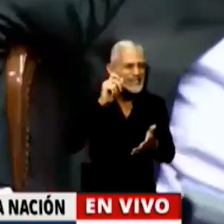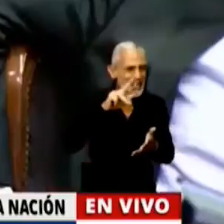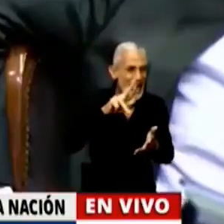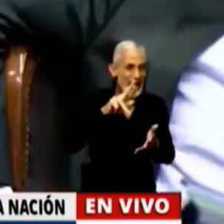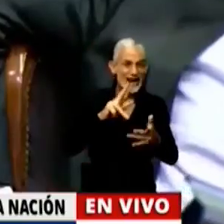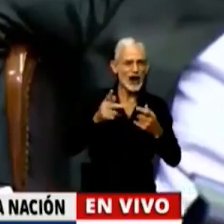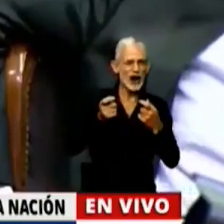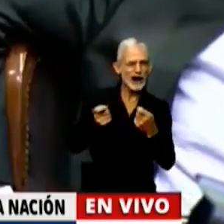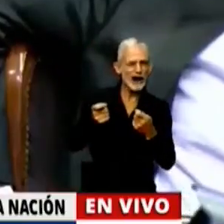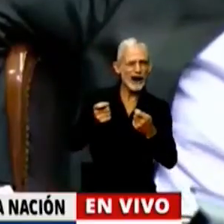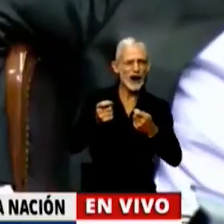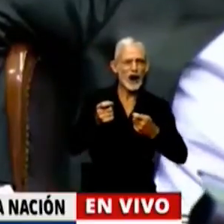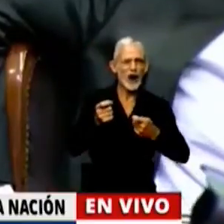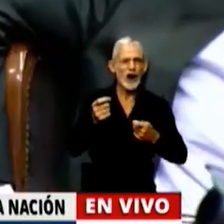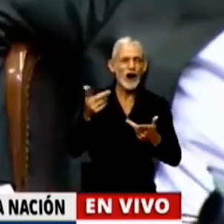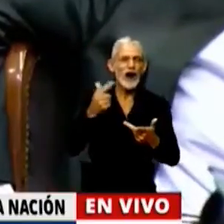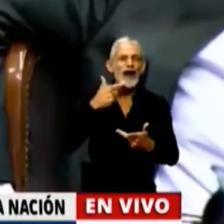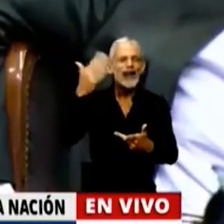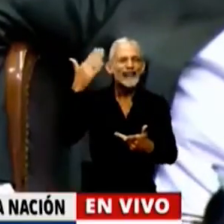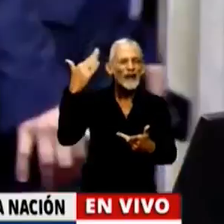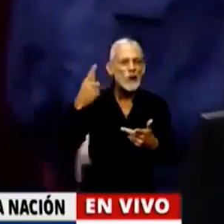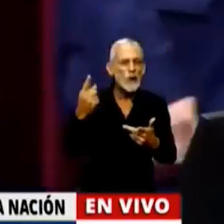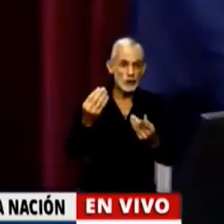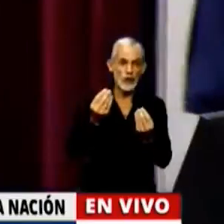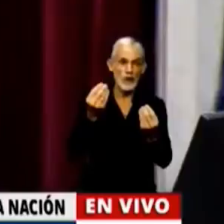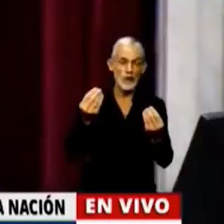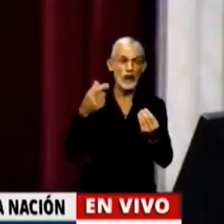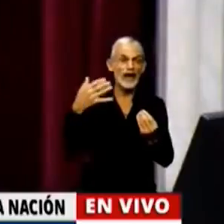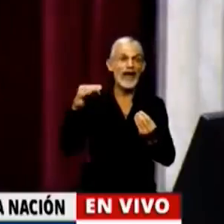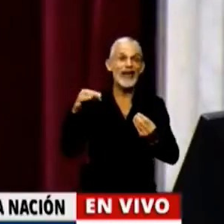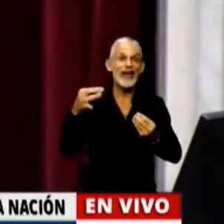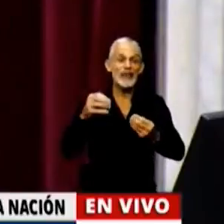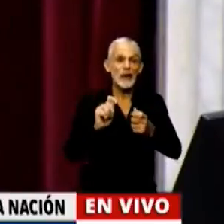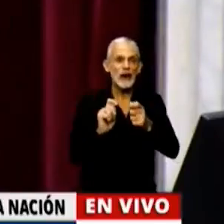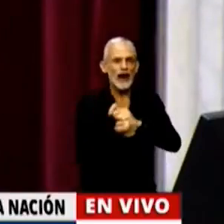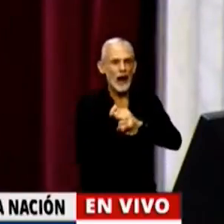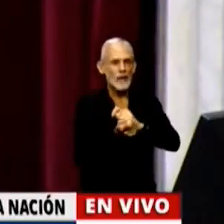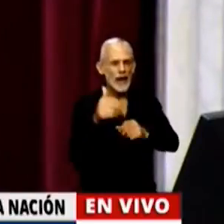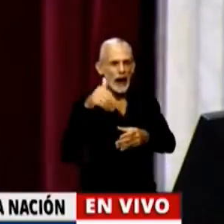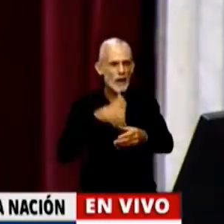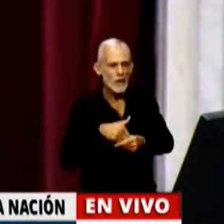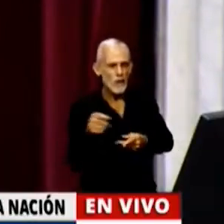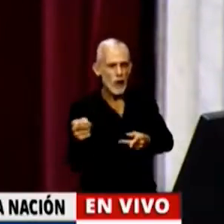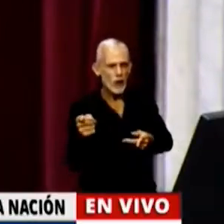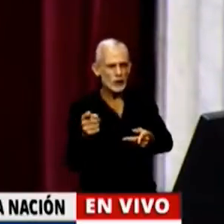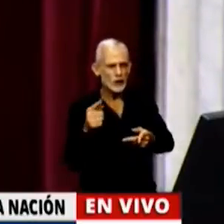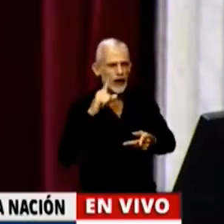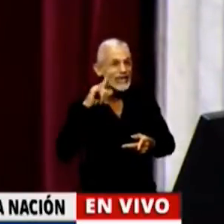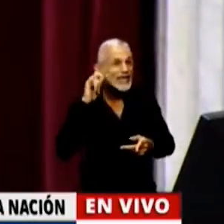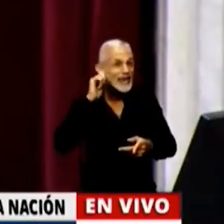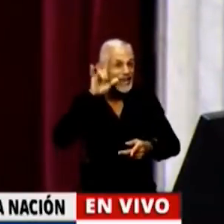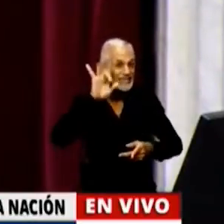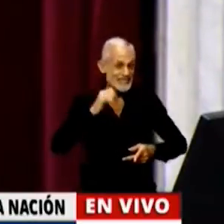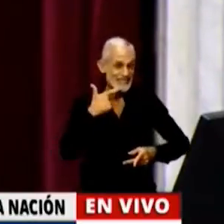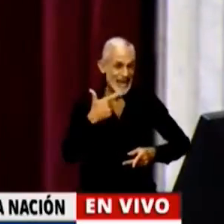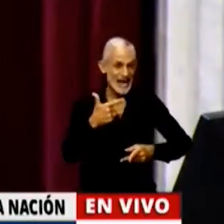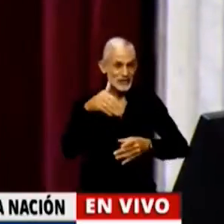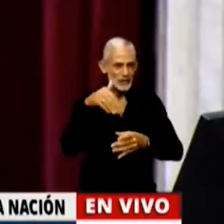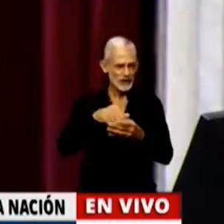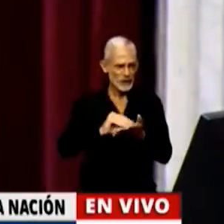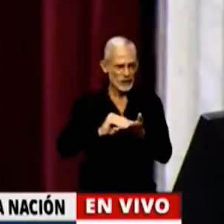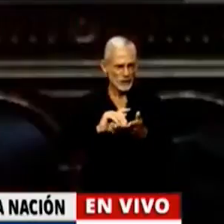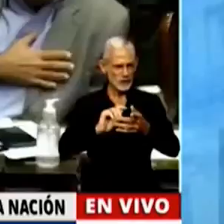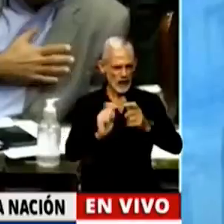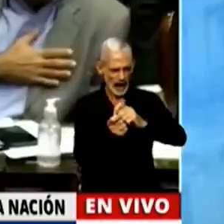el discurso, porque tiene que rectificar el sentido de su voto, así que